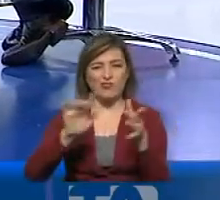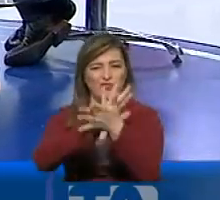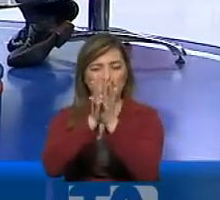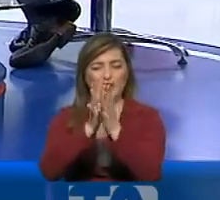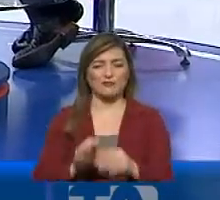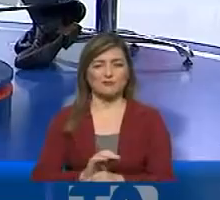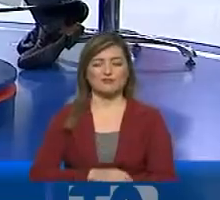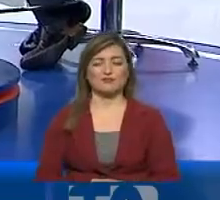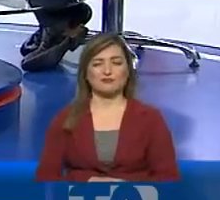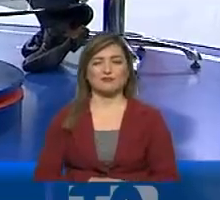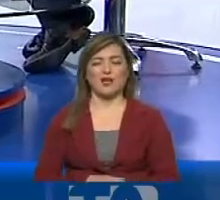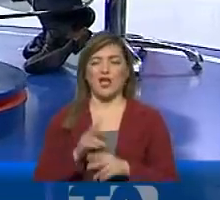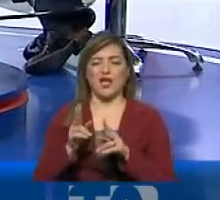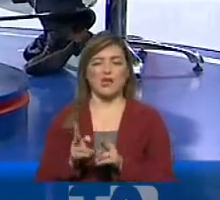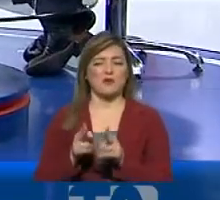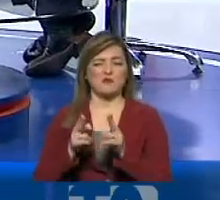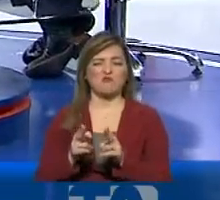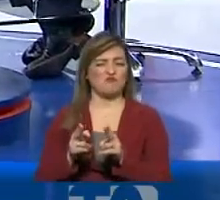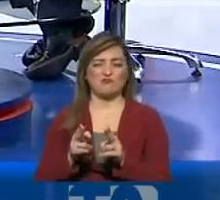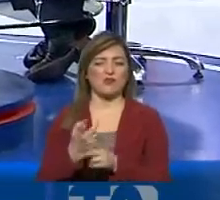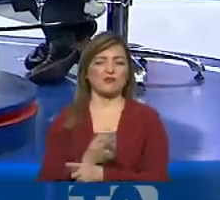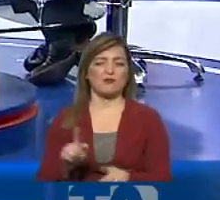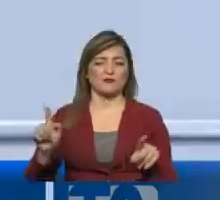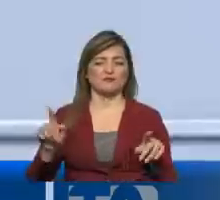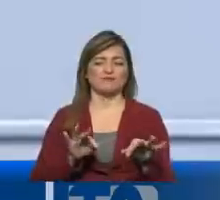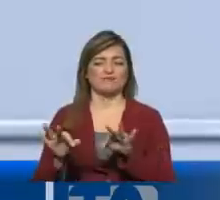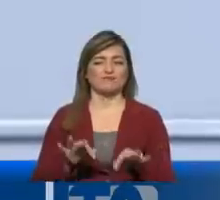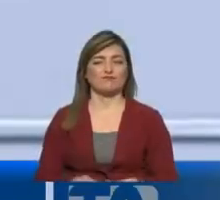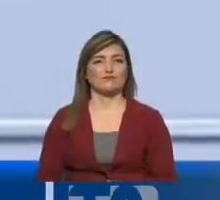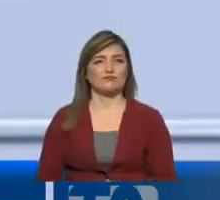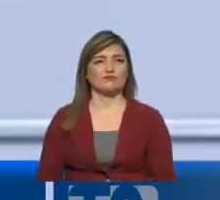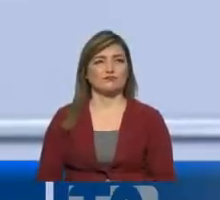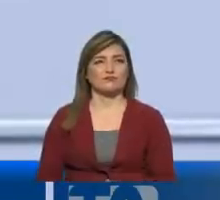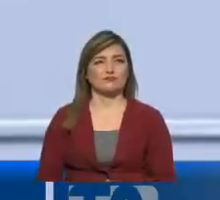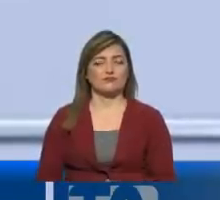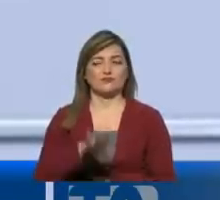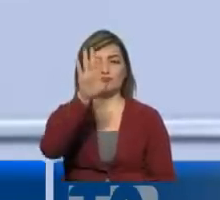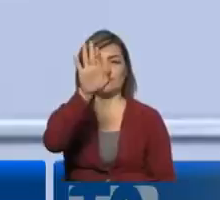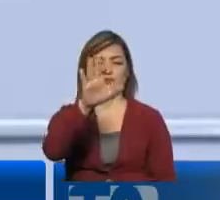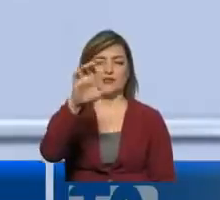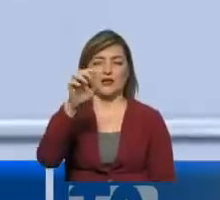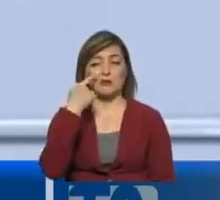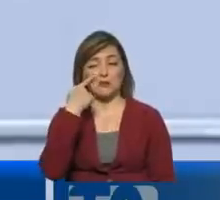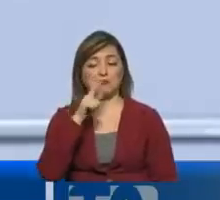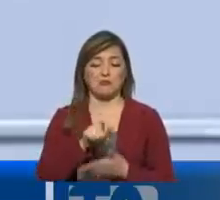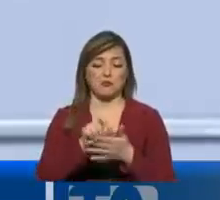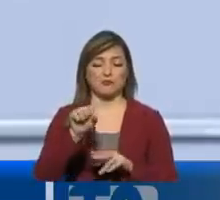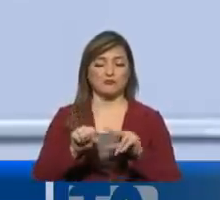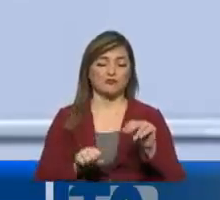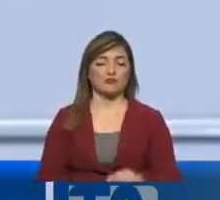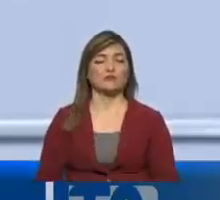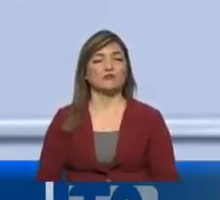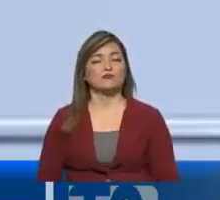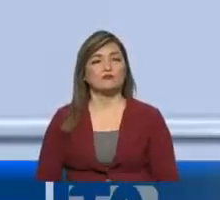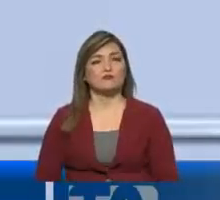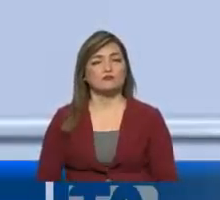no es lo mismo. Eso decía Soledad Benítez. Exacto, eso es lo que la explicación que dieron. Y habrá que ver que el Tribunal Contencioso